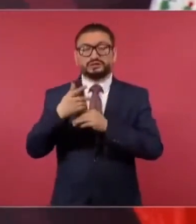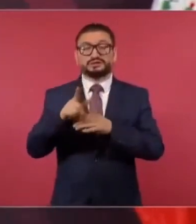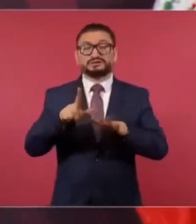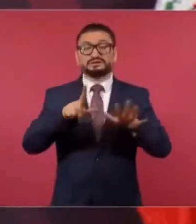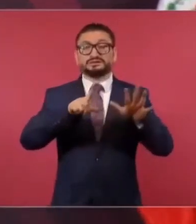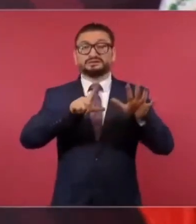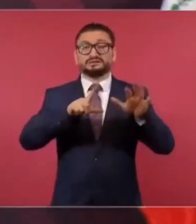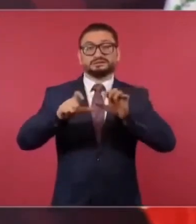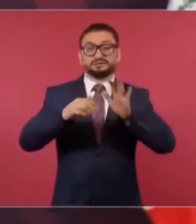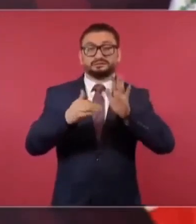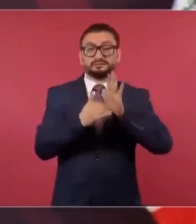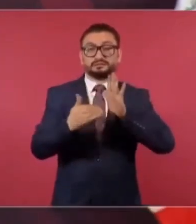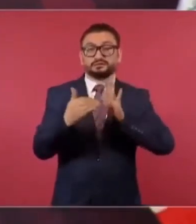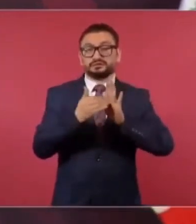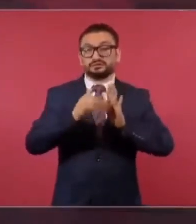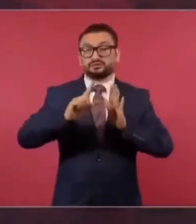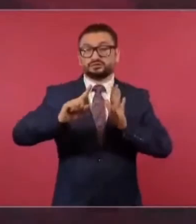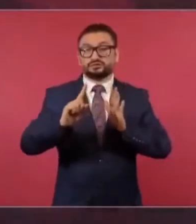dólares.